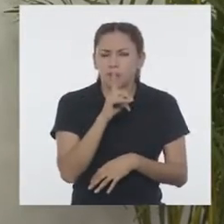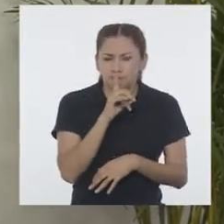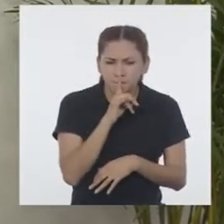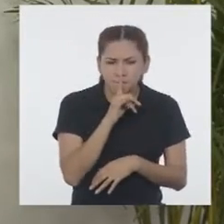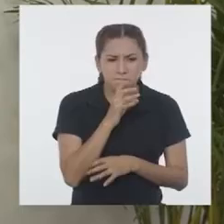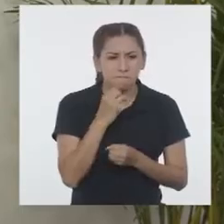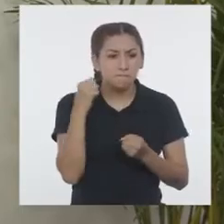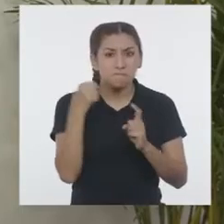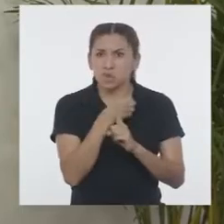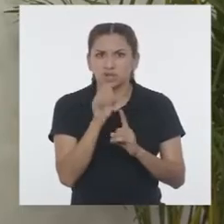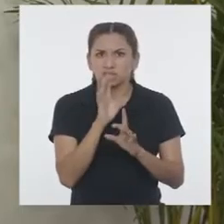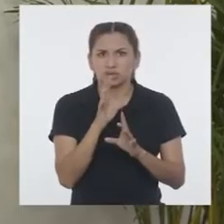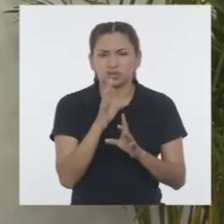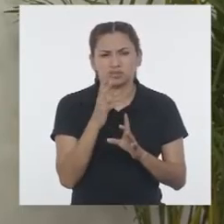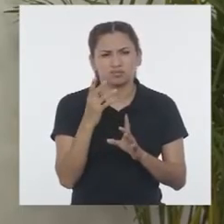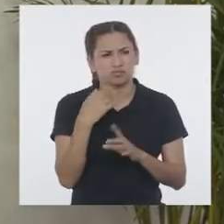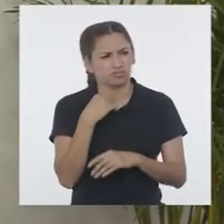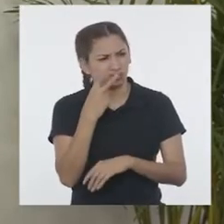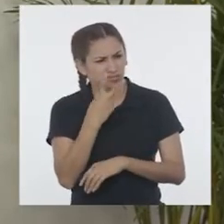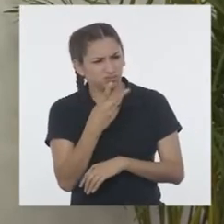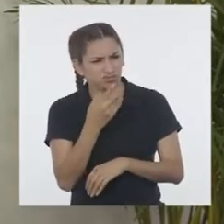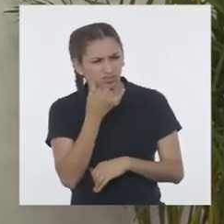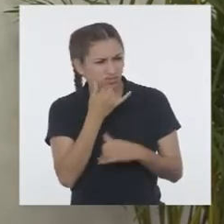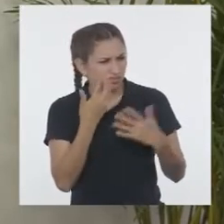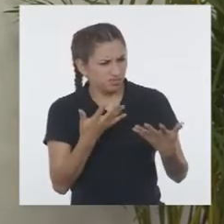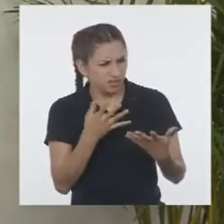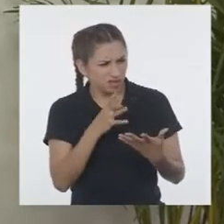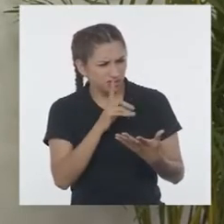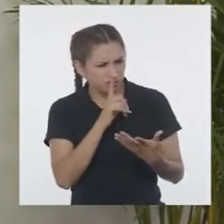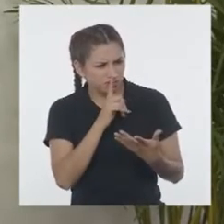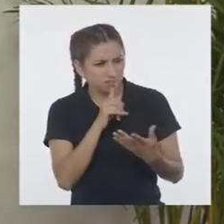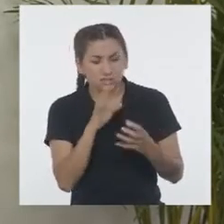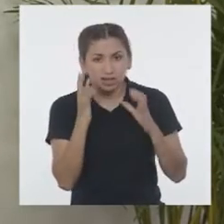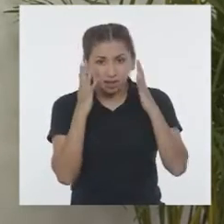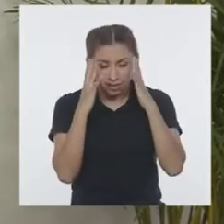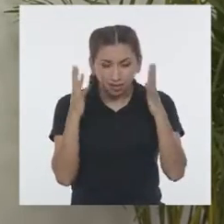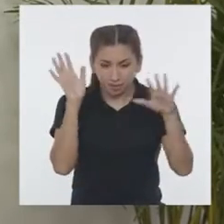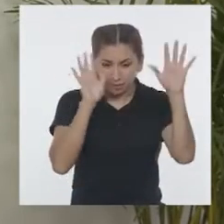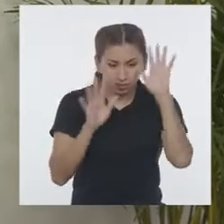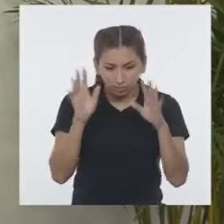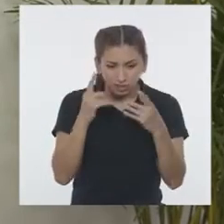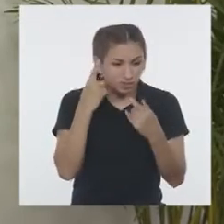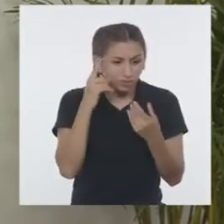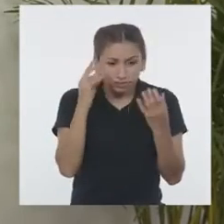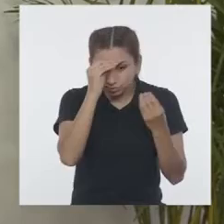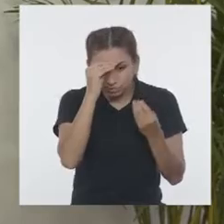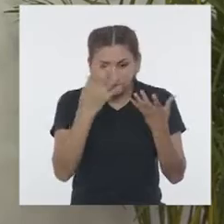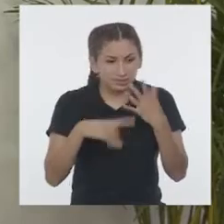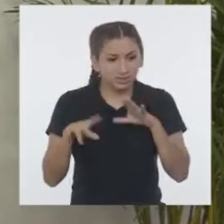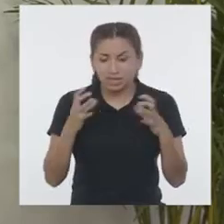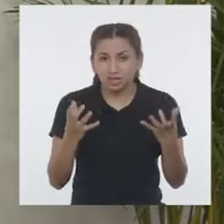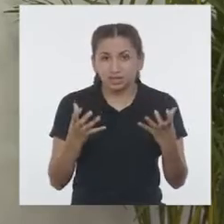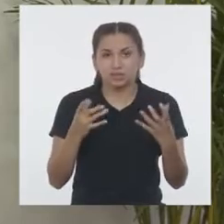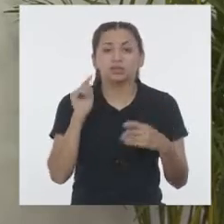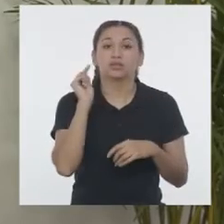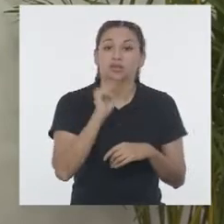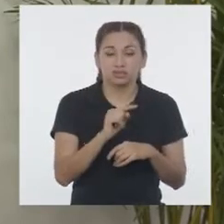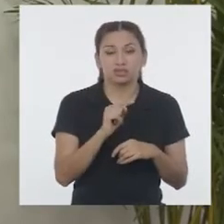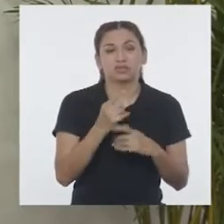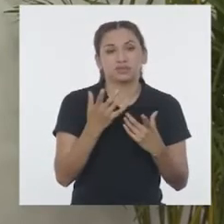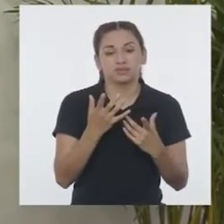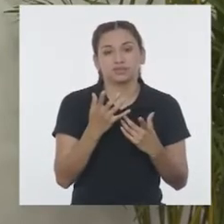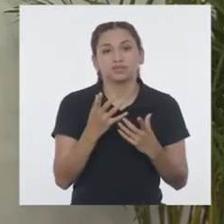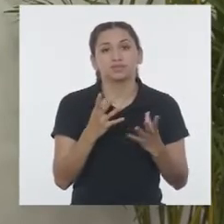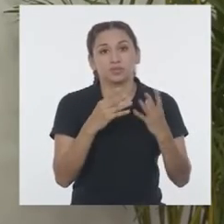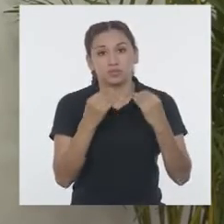nada violenta, fue donde mi Moni a contarle lo que estaba sucediendo. La pobre estaba desesperada, no sabía qué hacer. Y esto